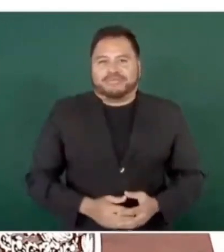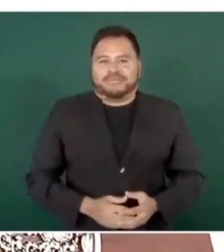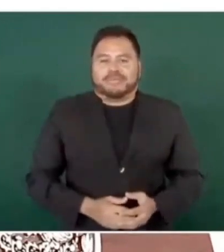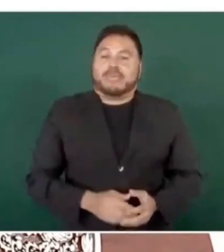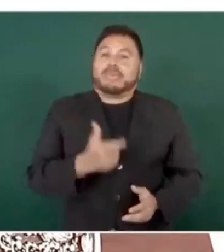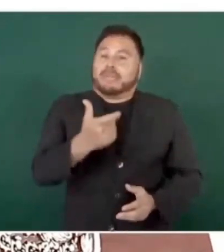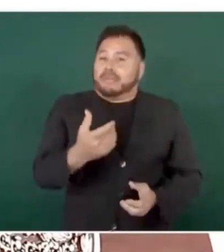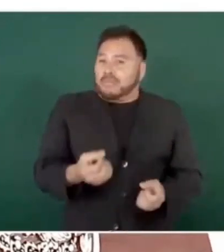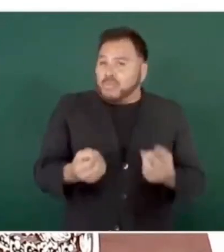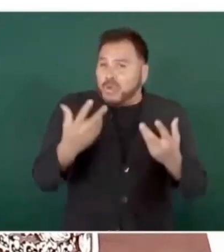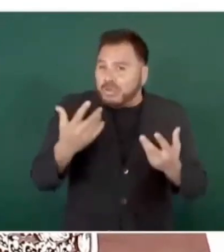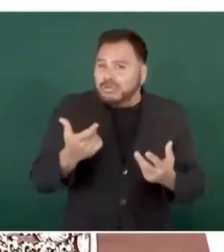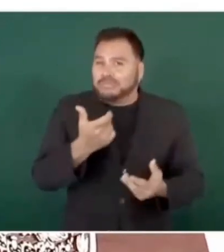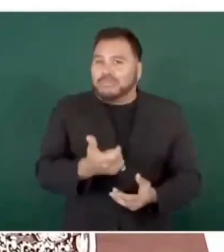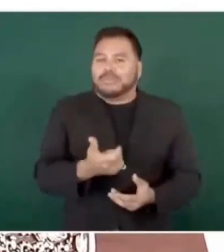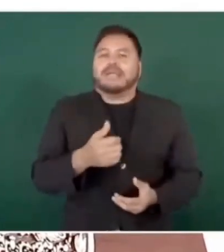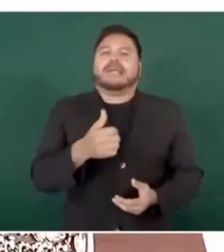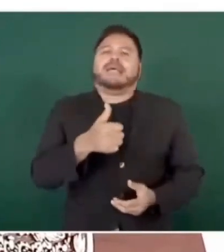Costó